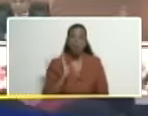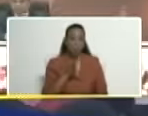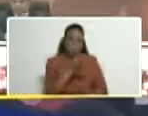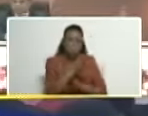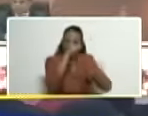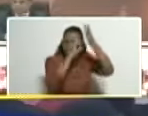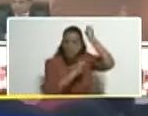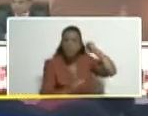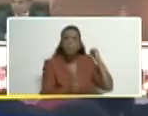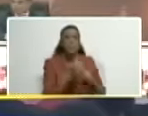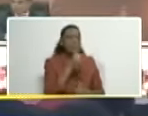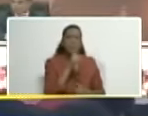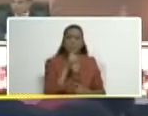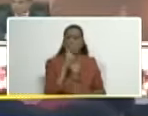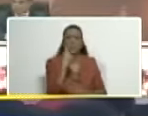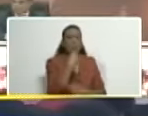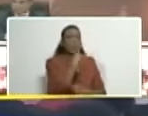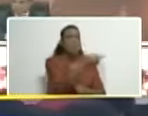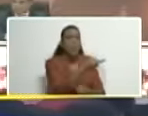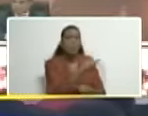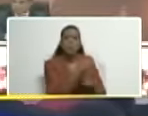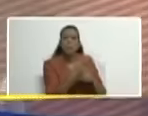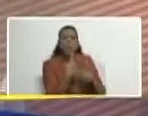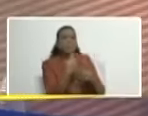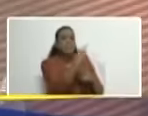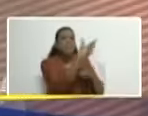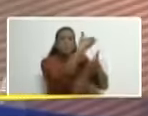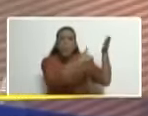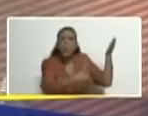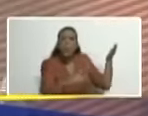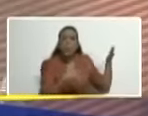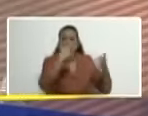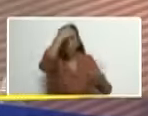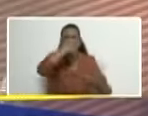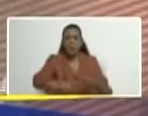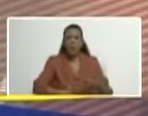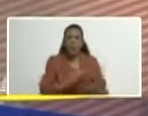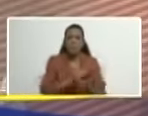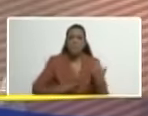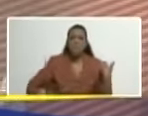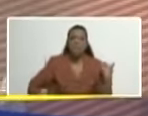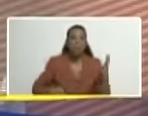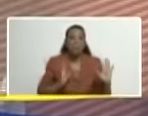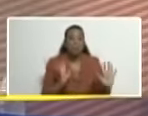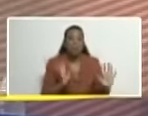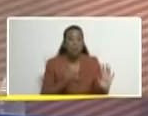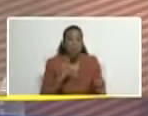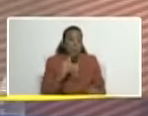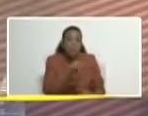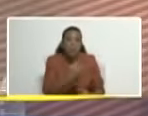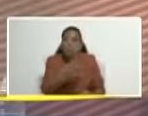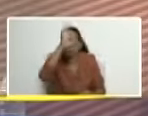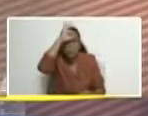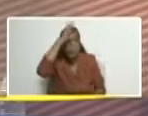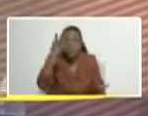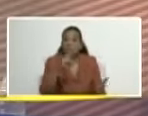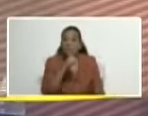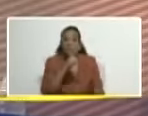Yo no sé qué información le llevan al presidente Biden. Tengo que decirlo con sinceridad.